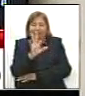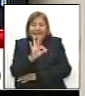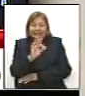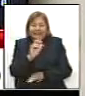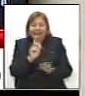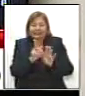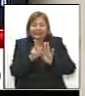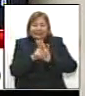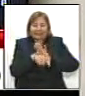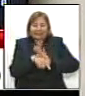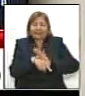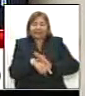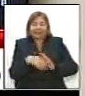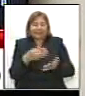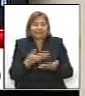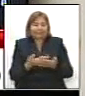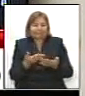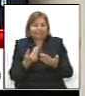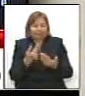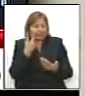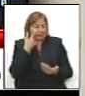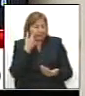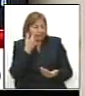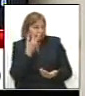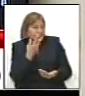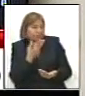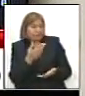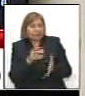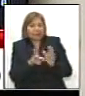4:39. Se viene viendo el proyecto de ley